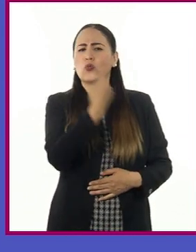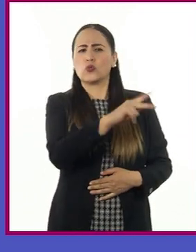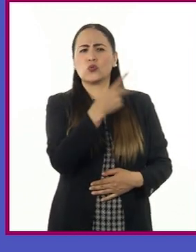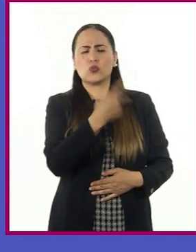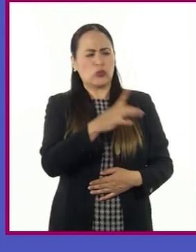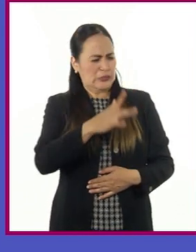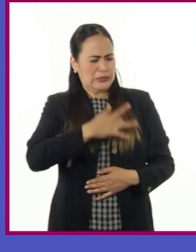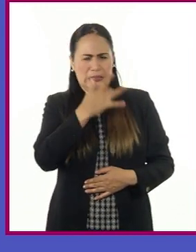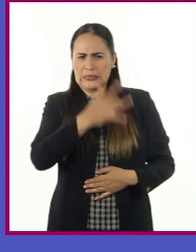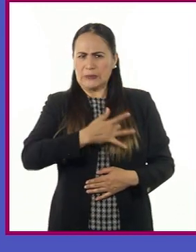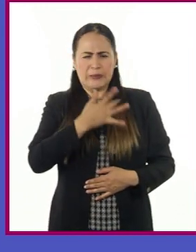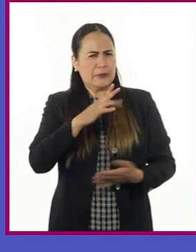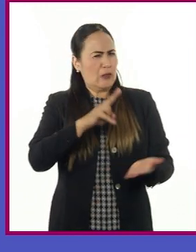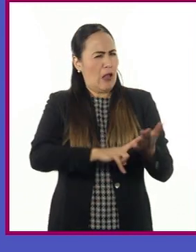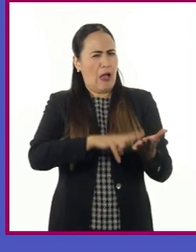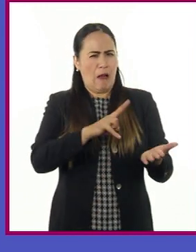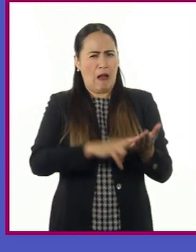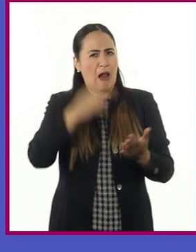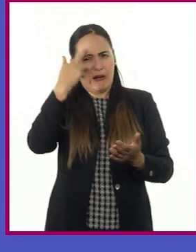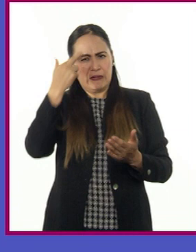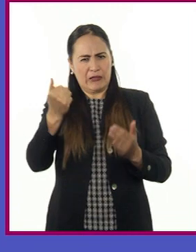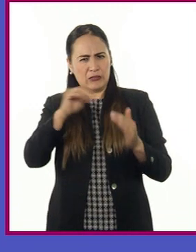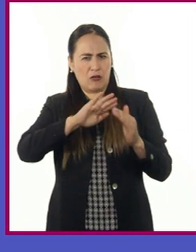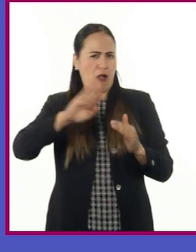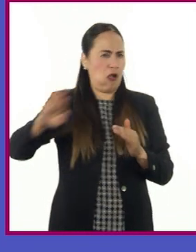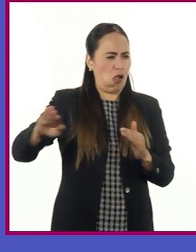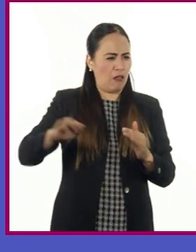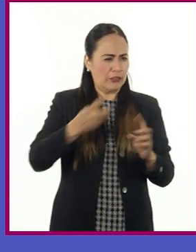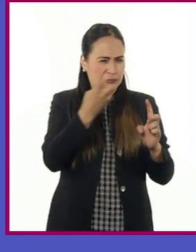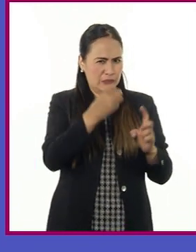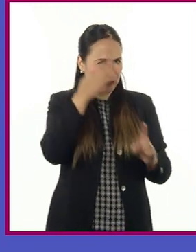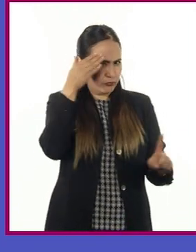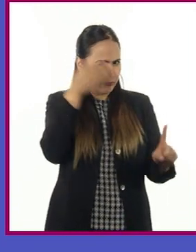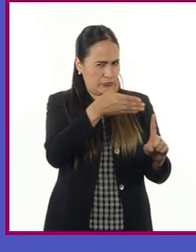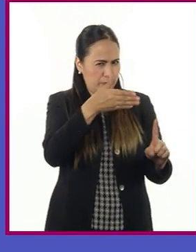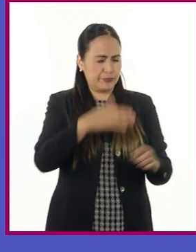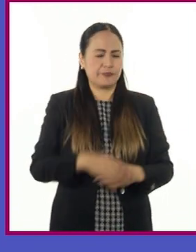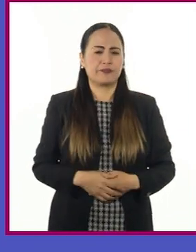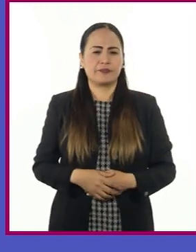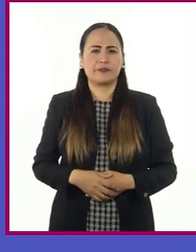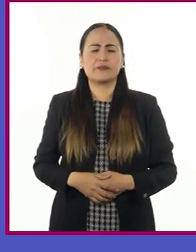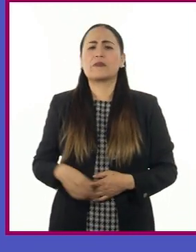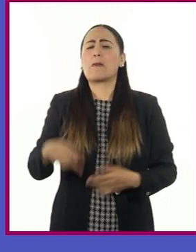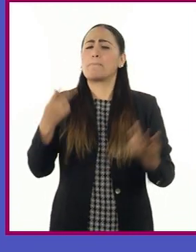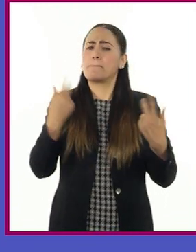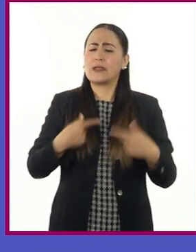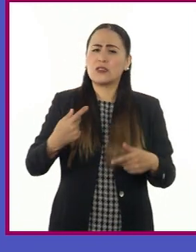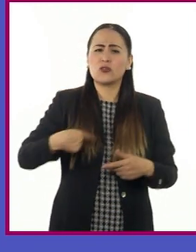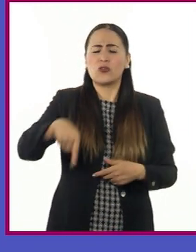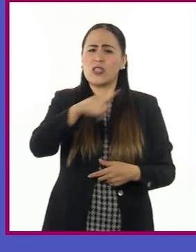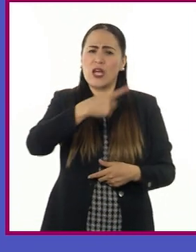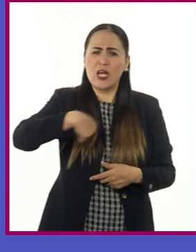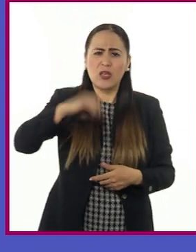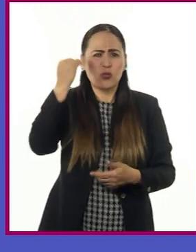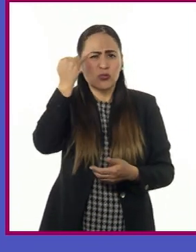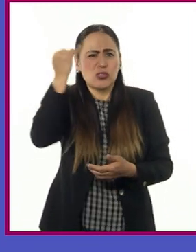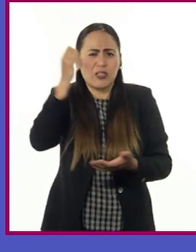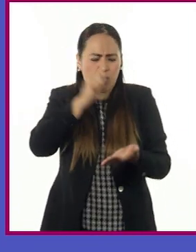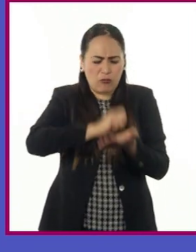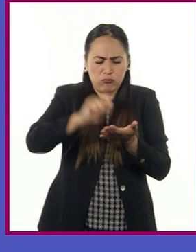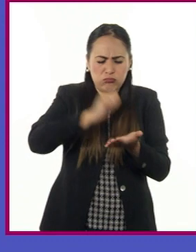por encima de la razón. Los exponentes de esta corriente tenían la posibilidad de